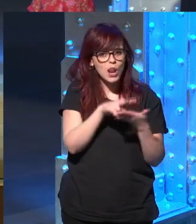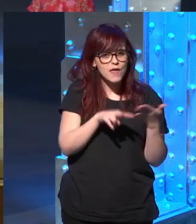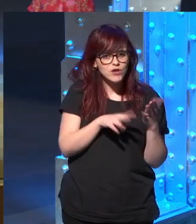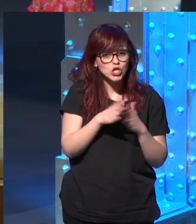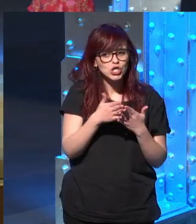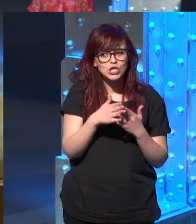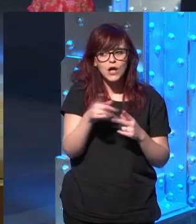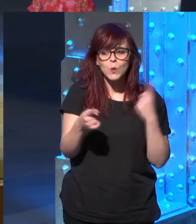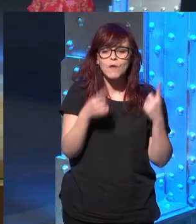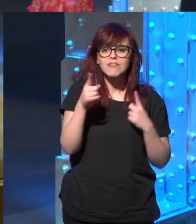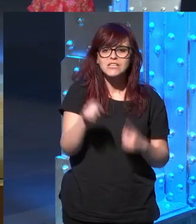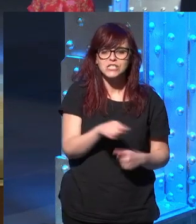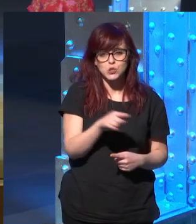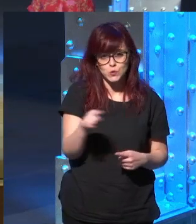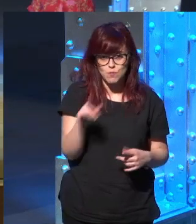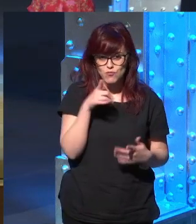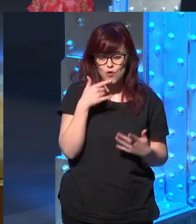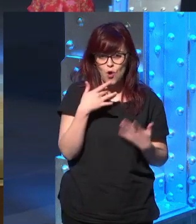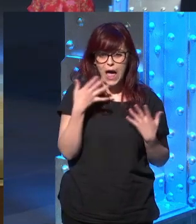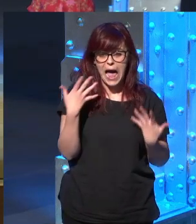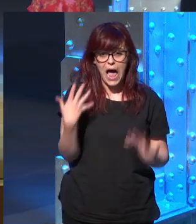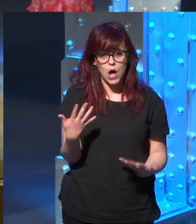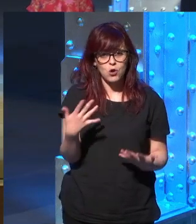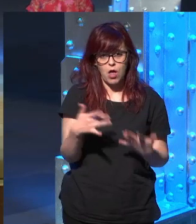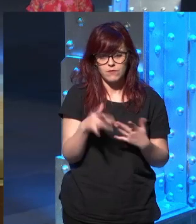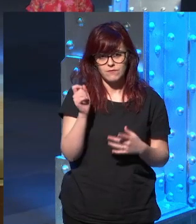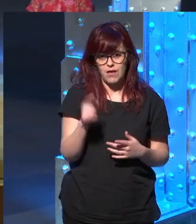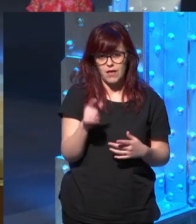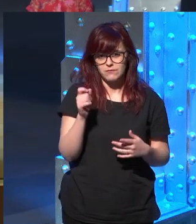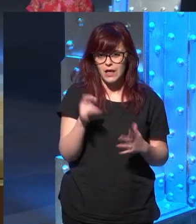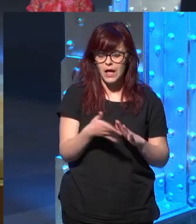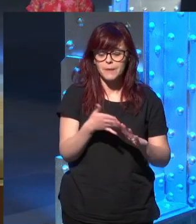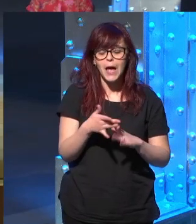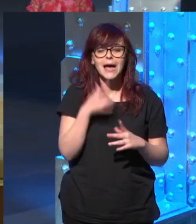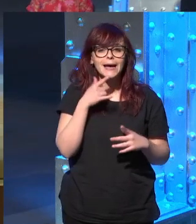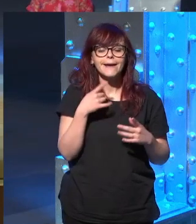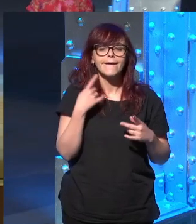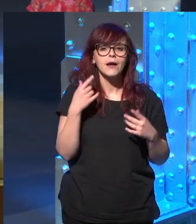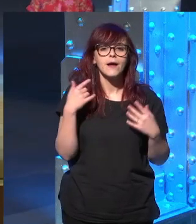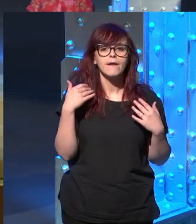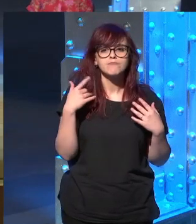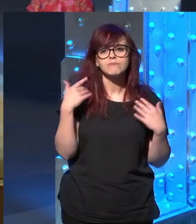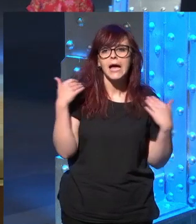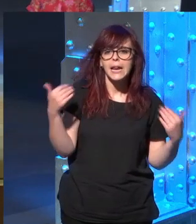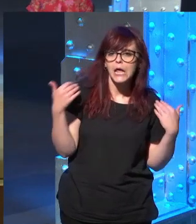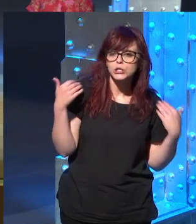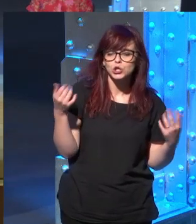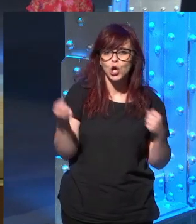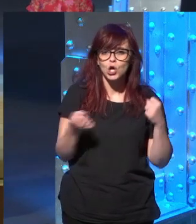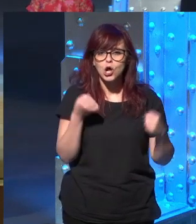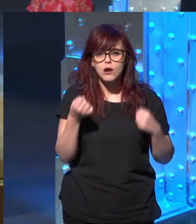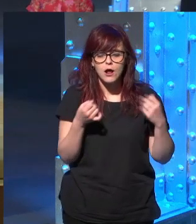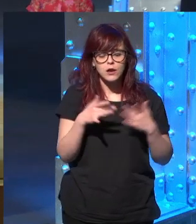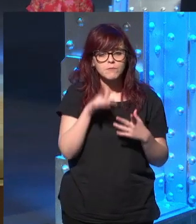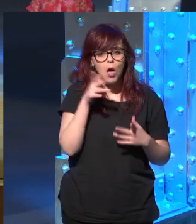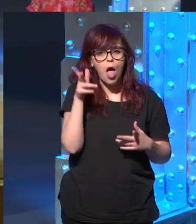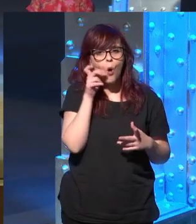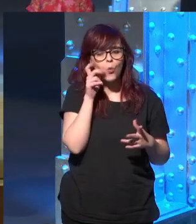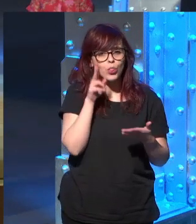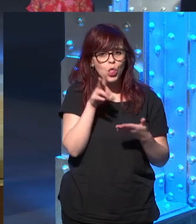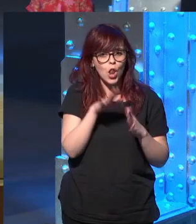algún audiolibro? Porque sí es cierto que en Estados Unidos es muy habitual, vas al gimnasio, vas a correr o vas escuchando tu